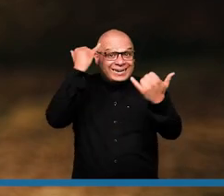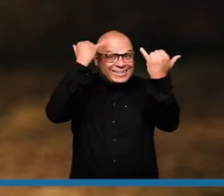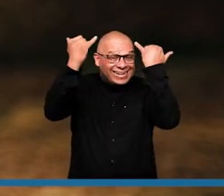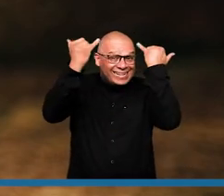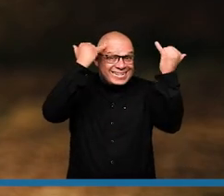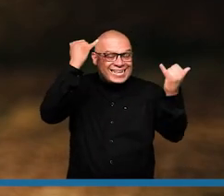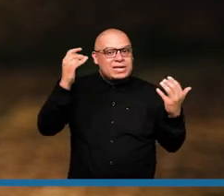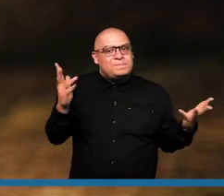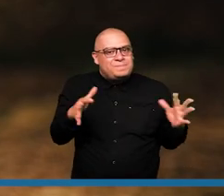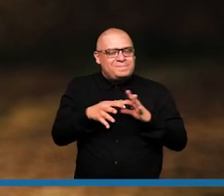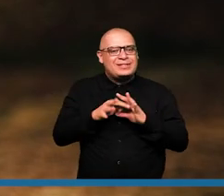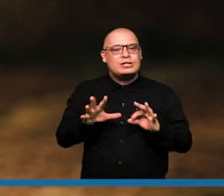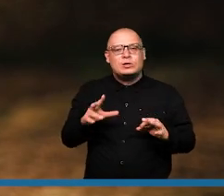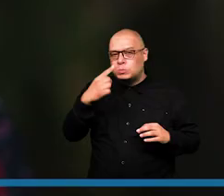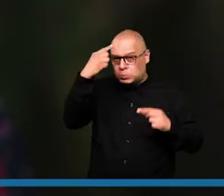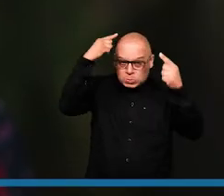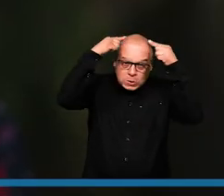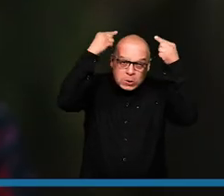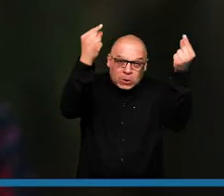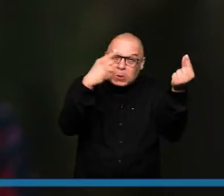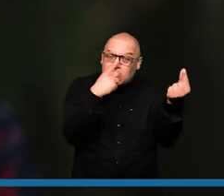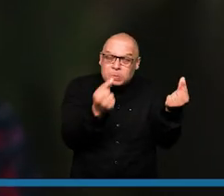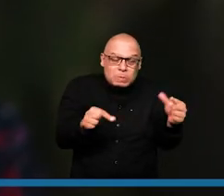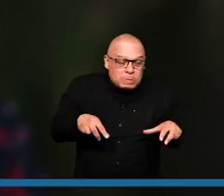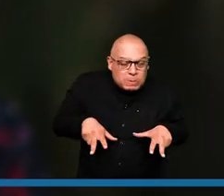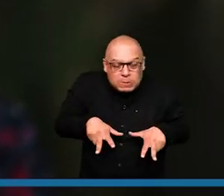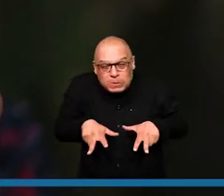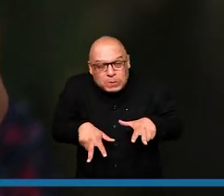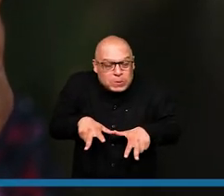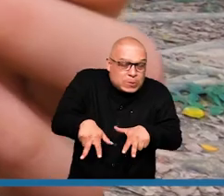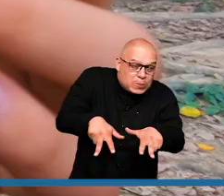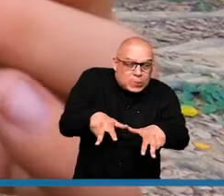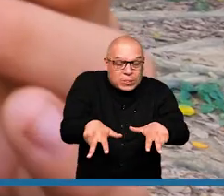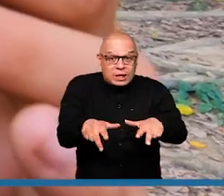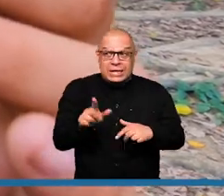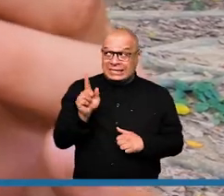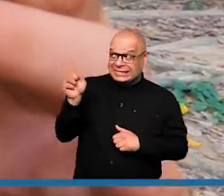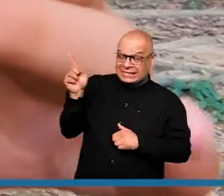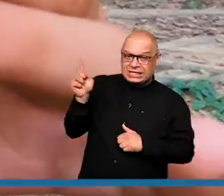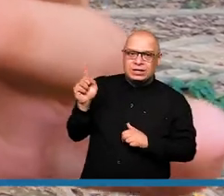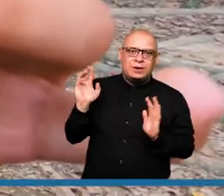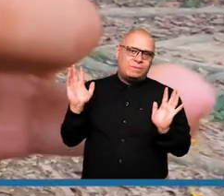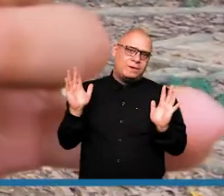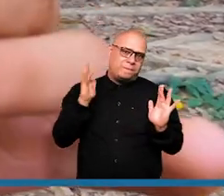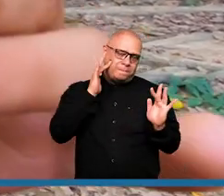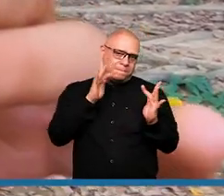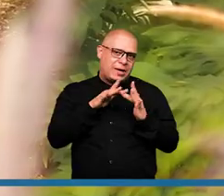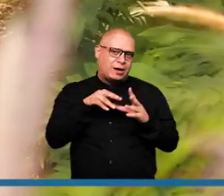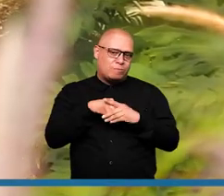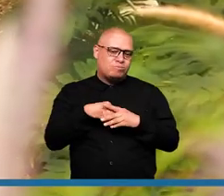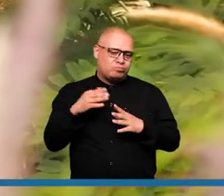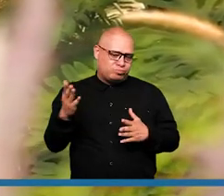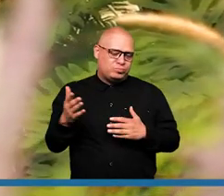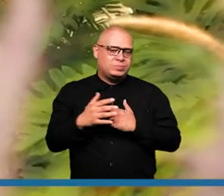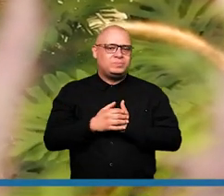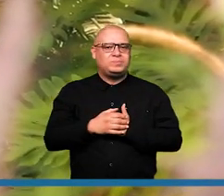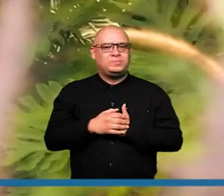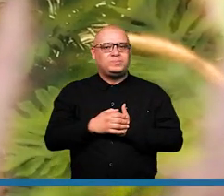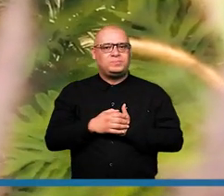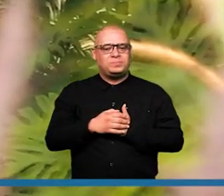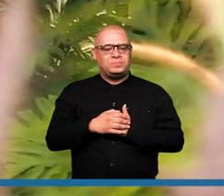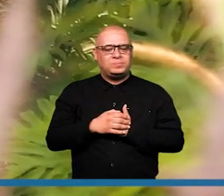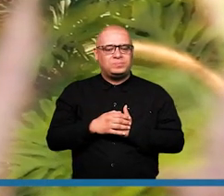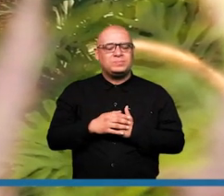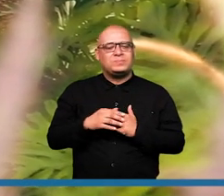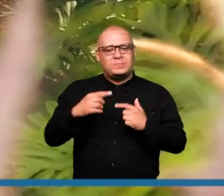creaciones de zarigüeyas y esas son como el personaje principal de Limón, que soy yo, que